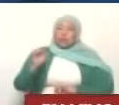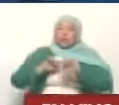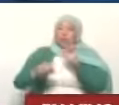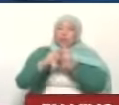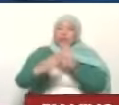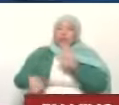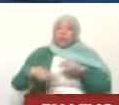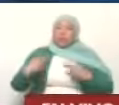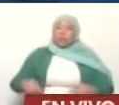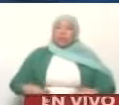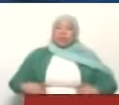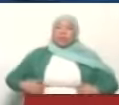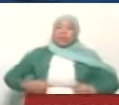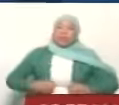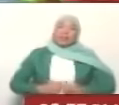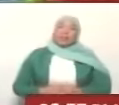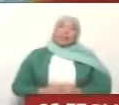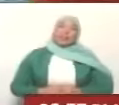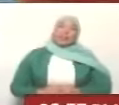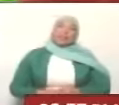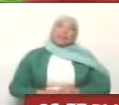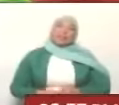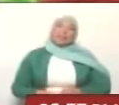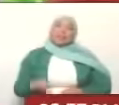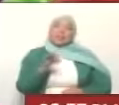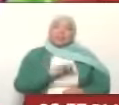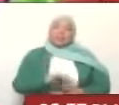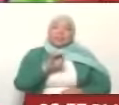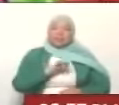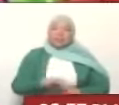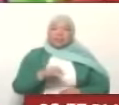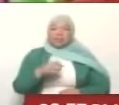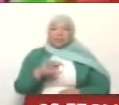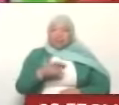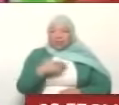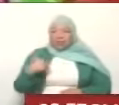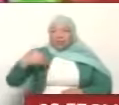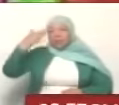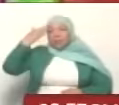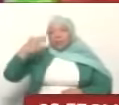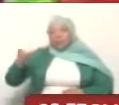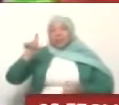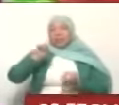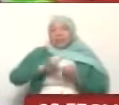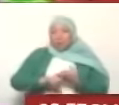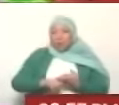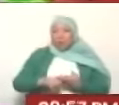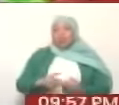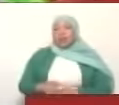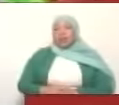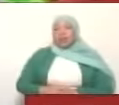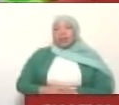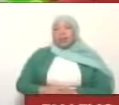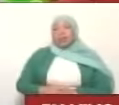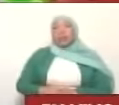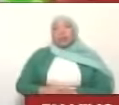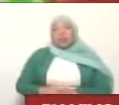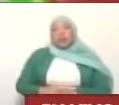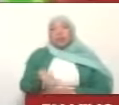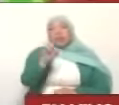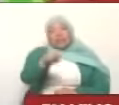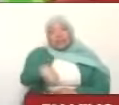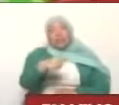derechos humanos. Así es, señor presidente. Quiero saludarle y saludar a la primera combatiente y decirle